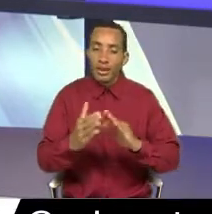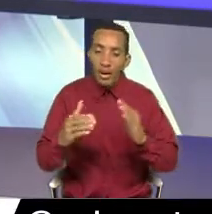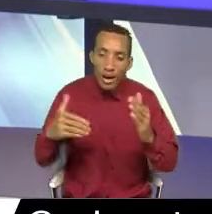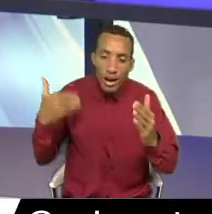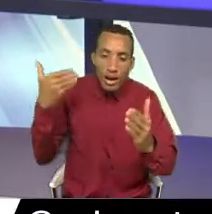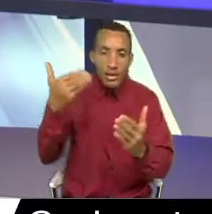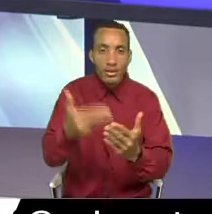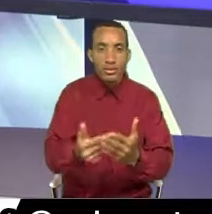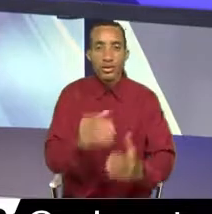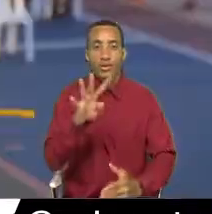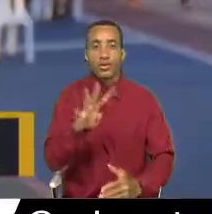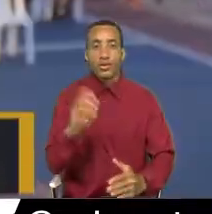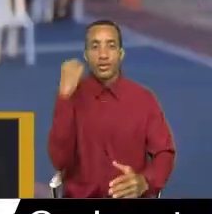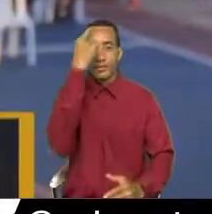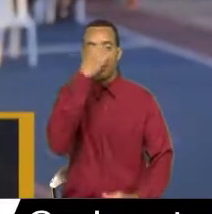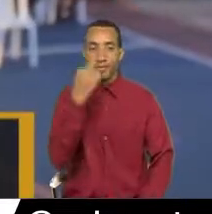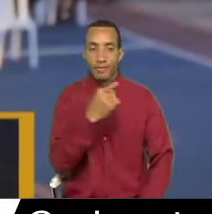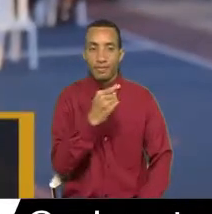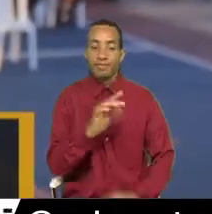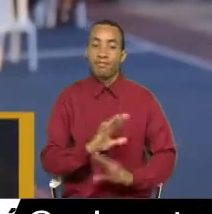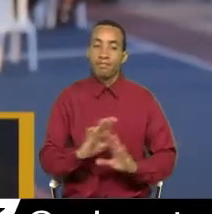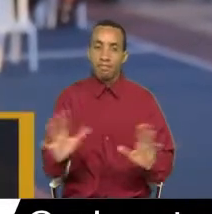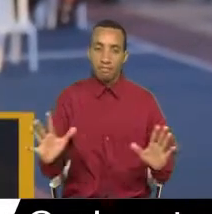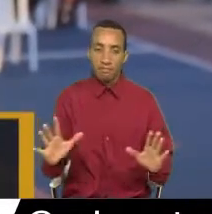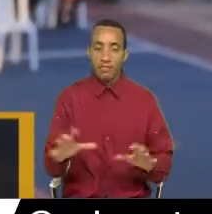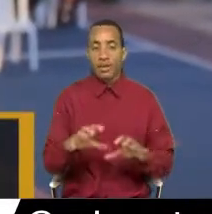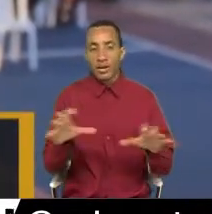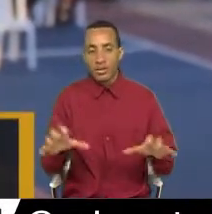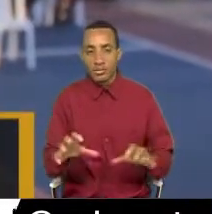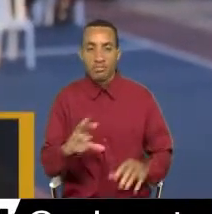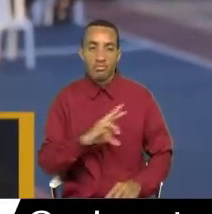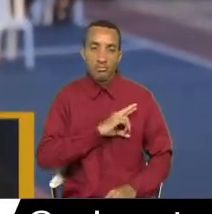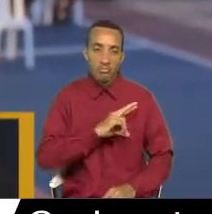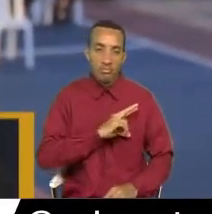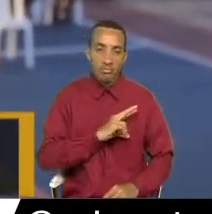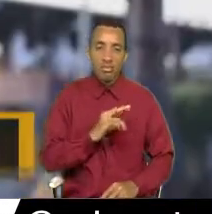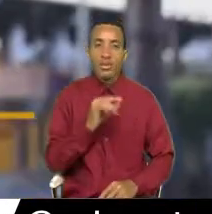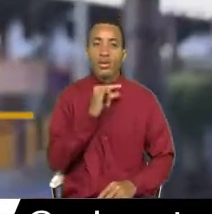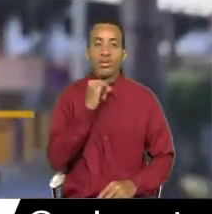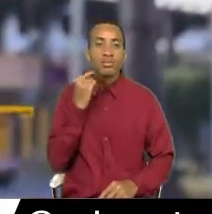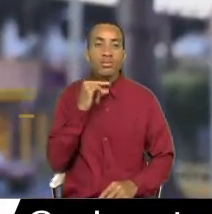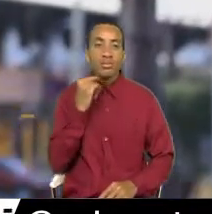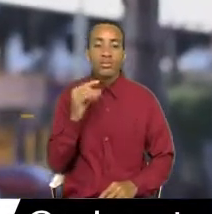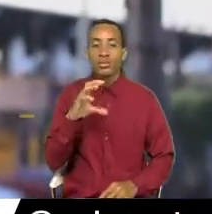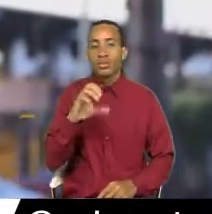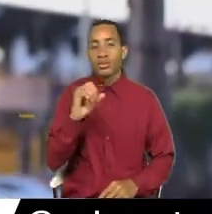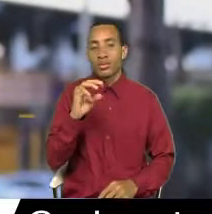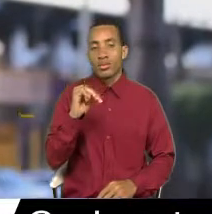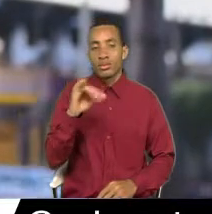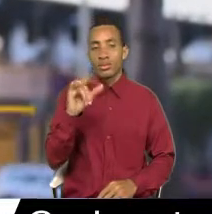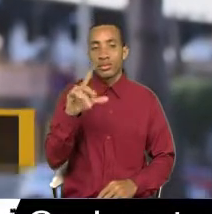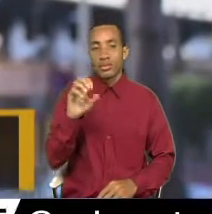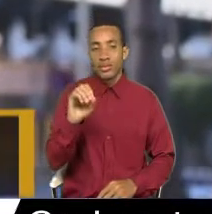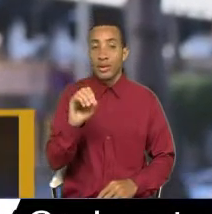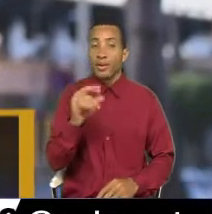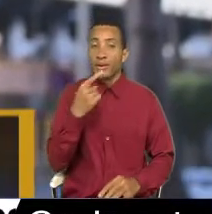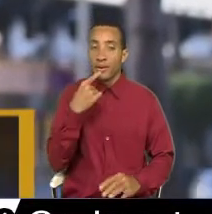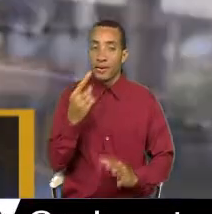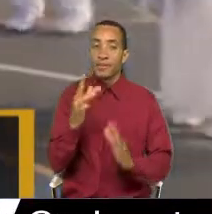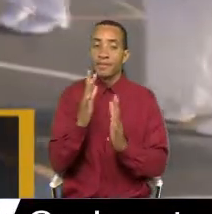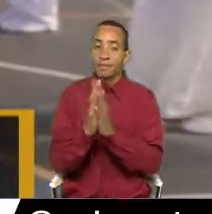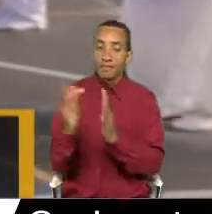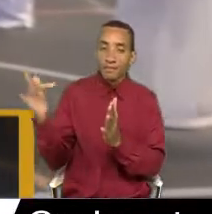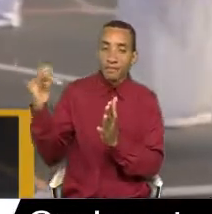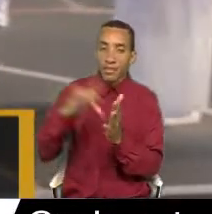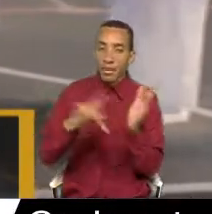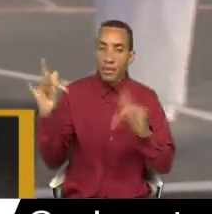septiembre. Con un acto simbólico y religioso presidido por Monseñor Camilo Fernando Castrellón, en el que participó la comunidad en